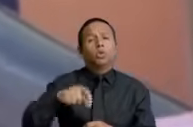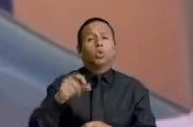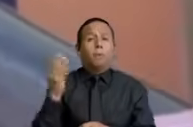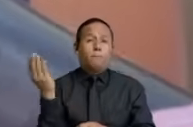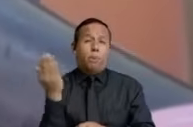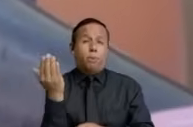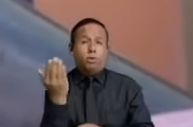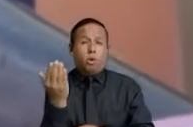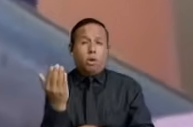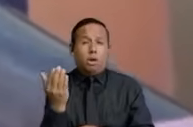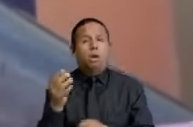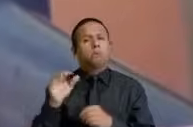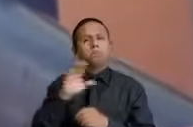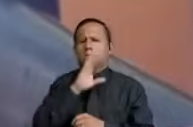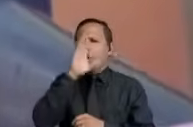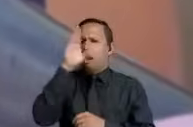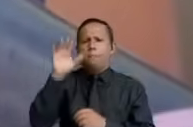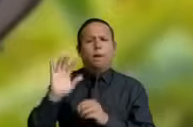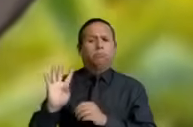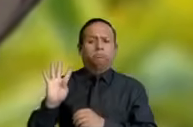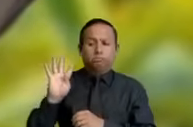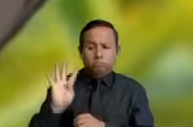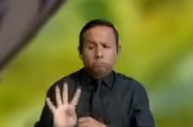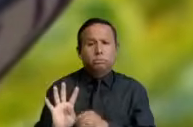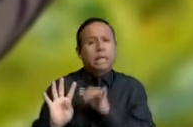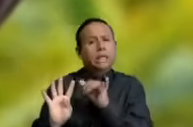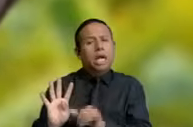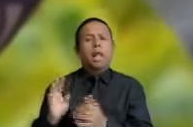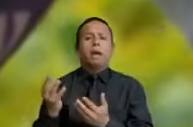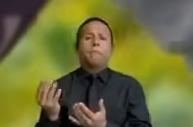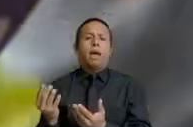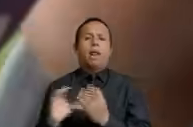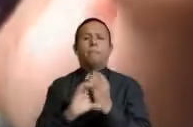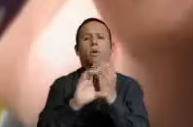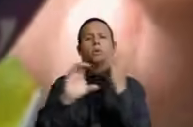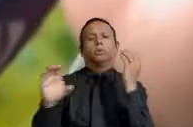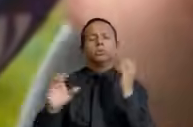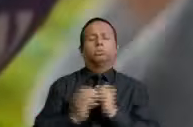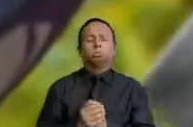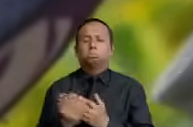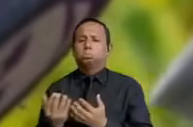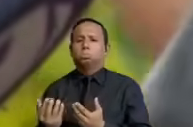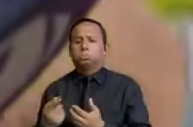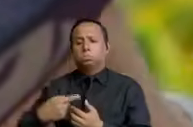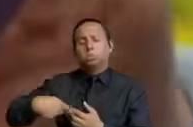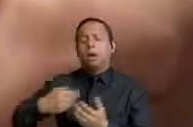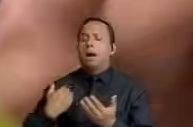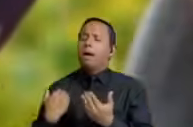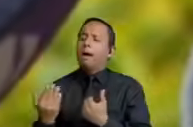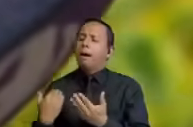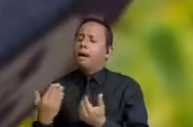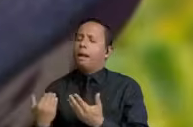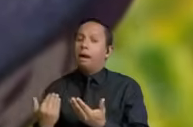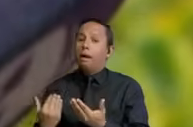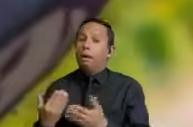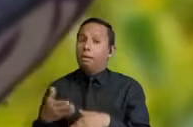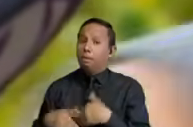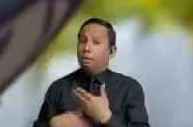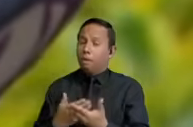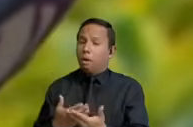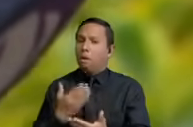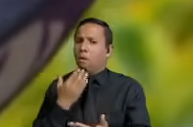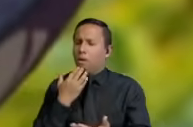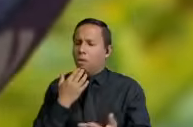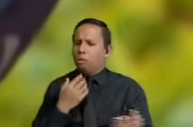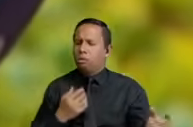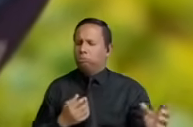el recorrido de la de la institución quedó estaban ellos conversando y quedó en silencio luego hubo un algo como